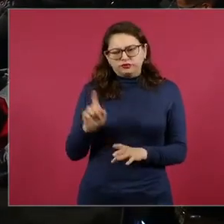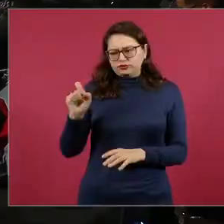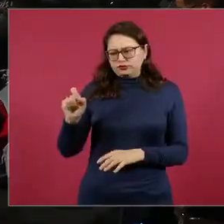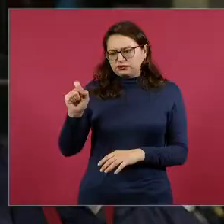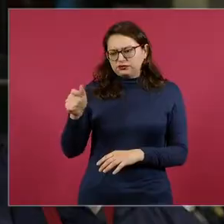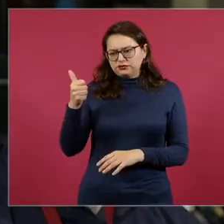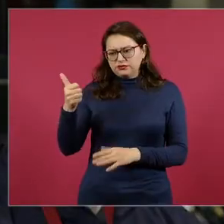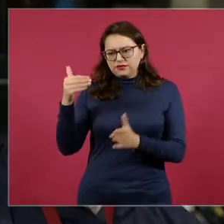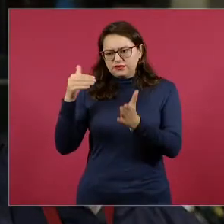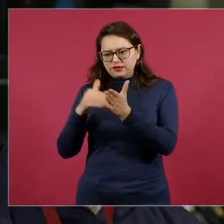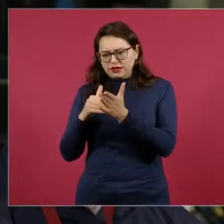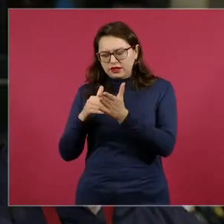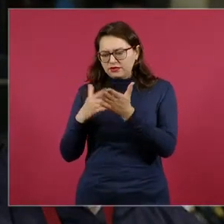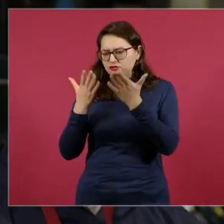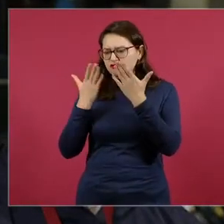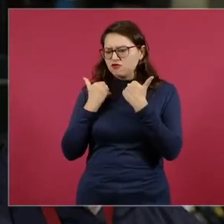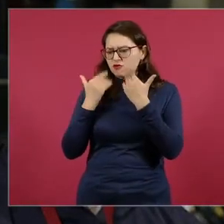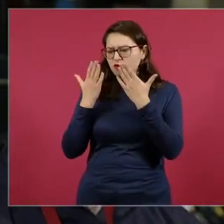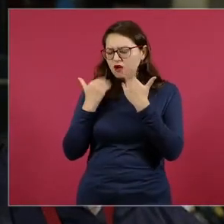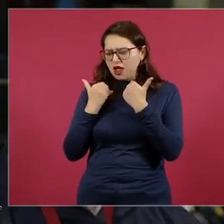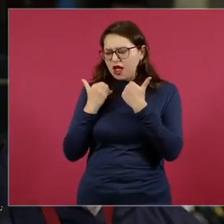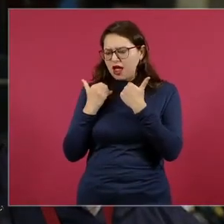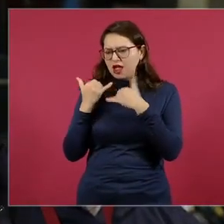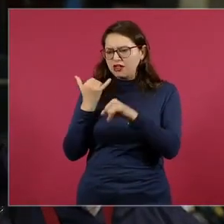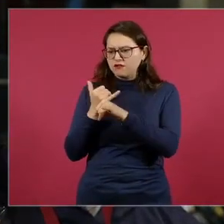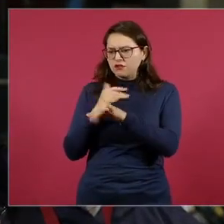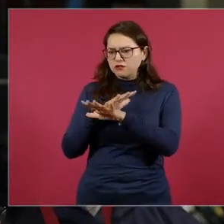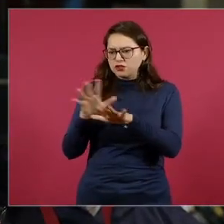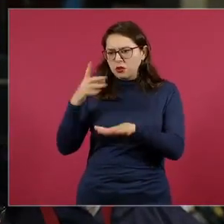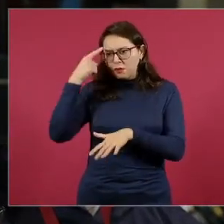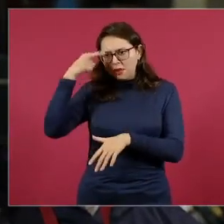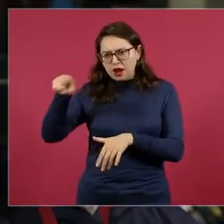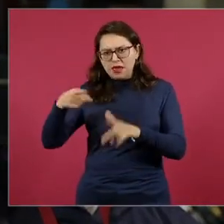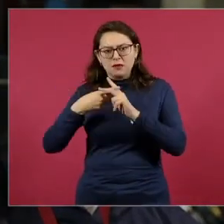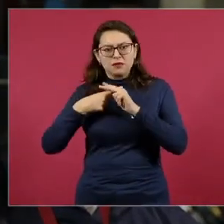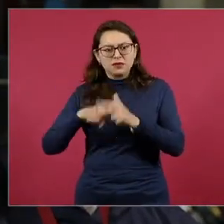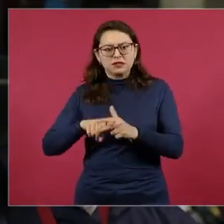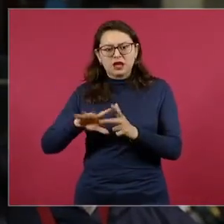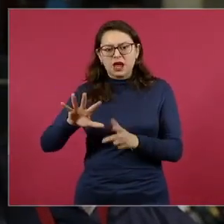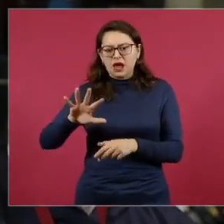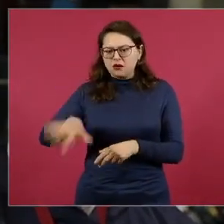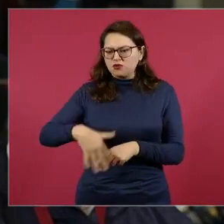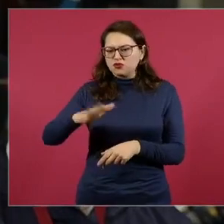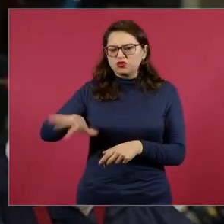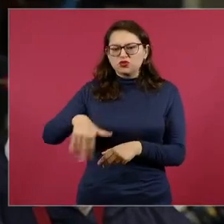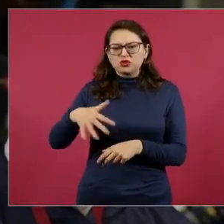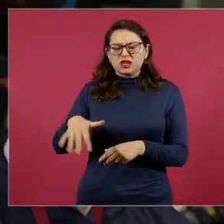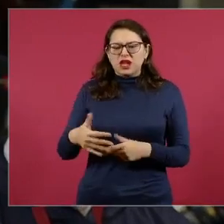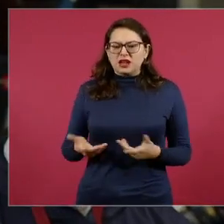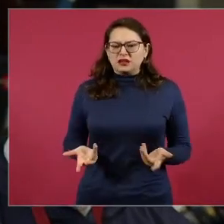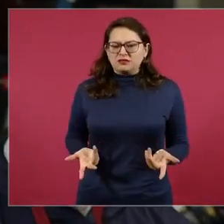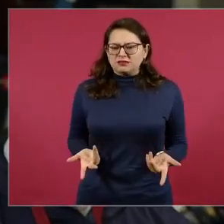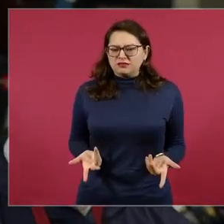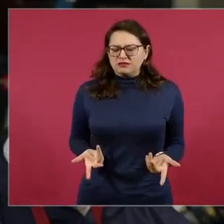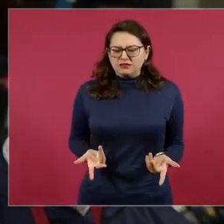sin indicios para búsqueda que son 36,022. Esos